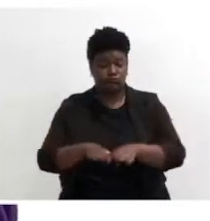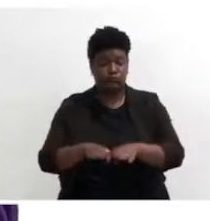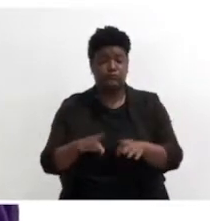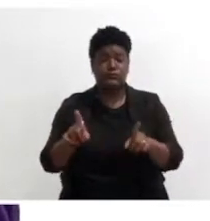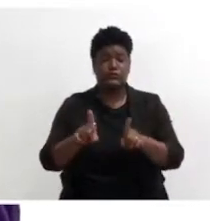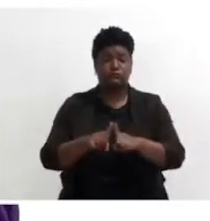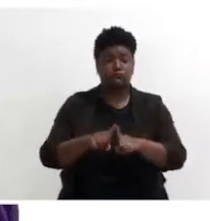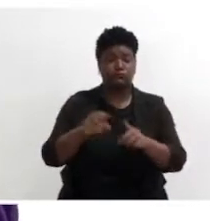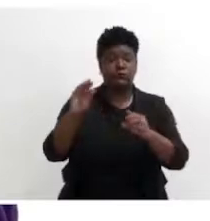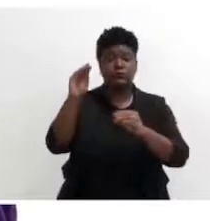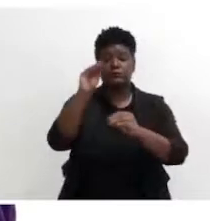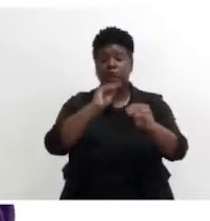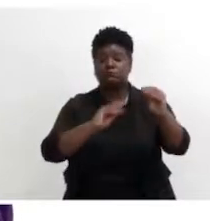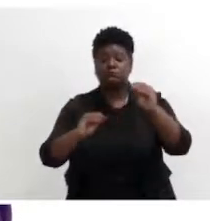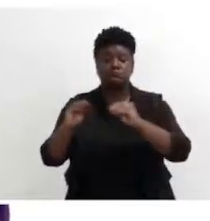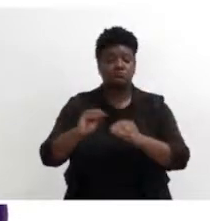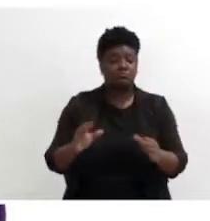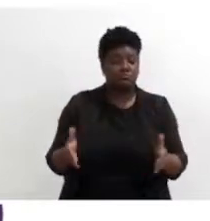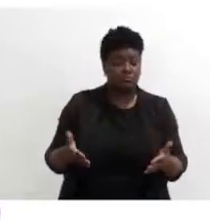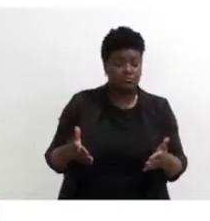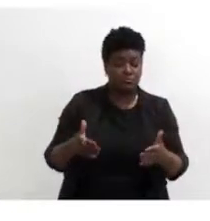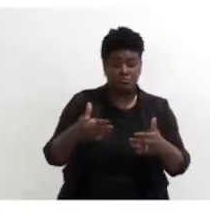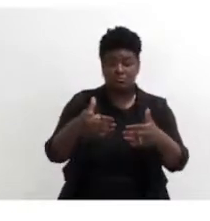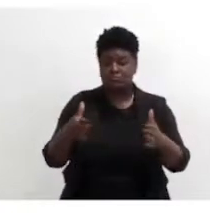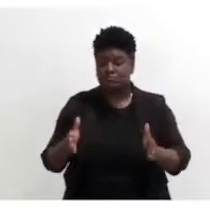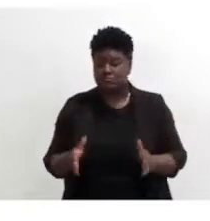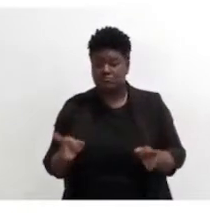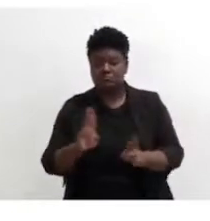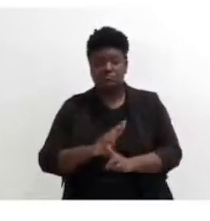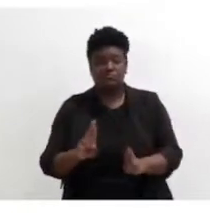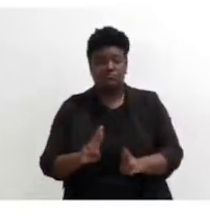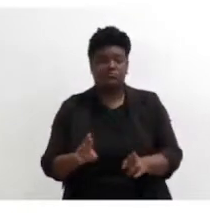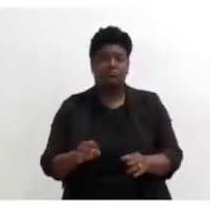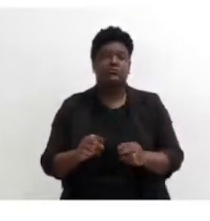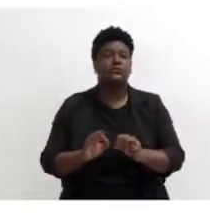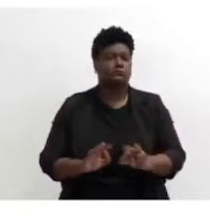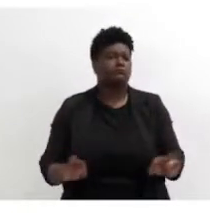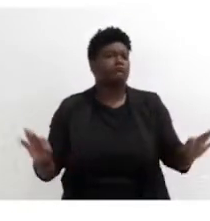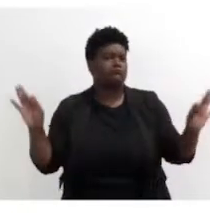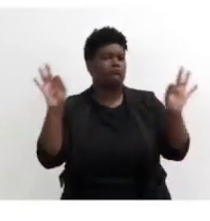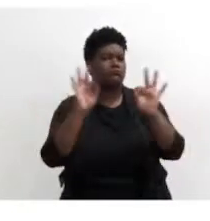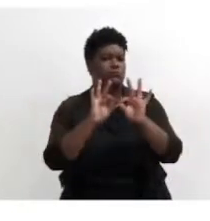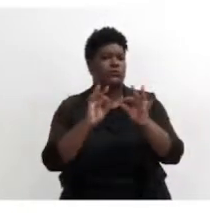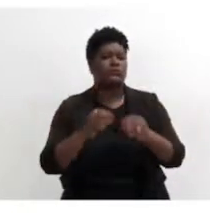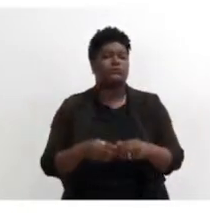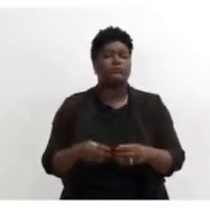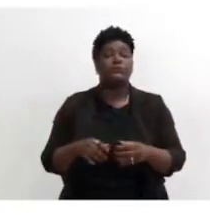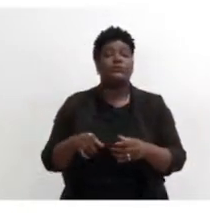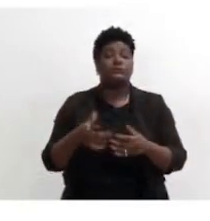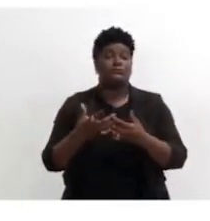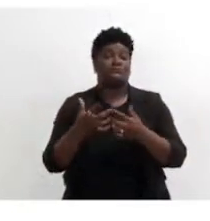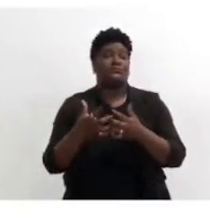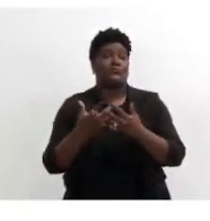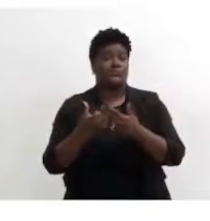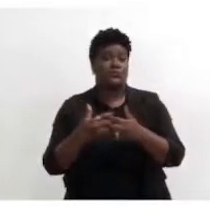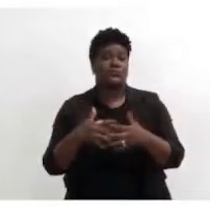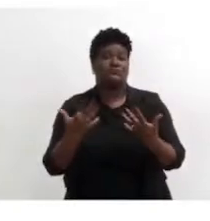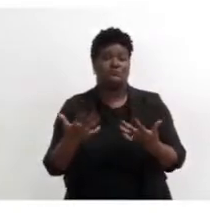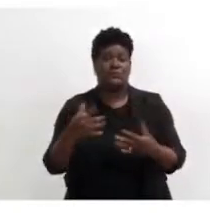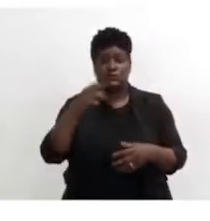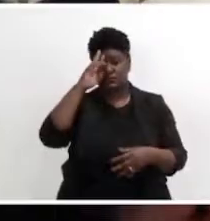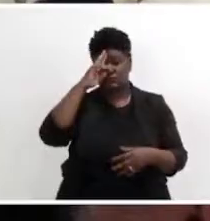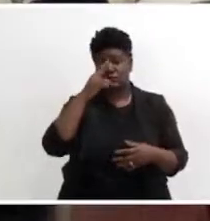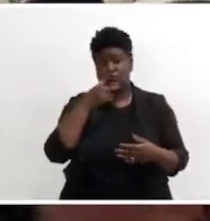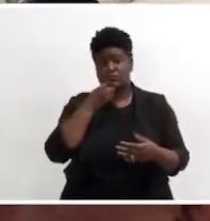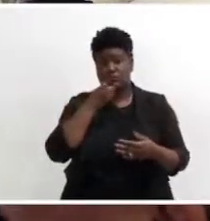futuro próspero en una industria de alta tecnología. Una industria que en República Dominicana ya ha dado